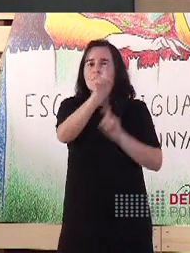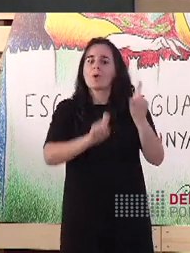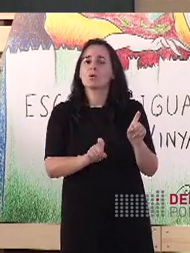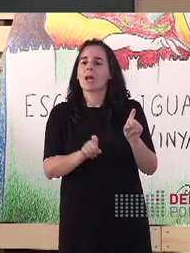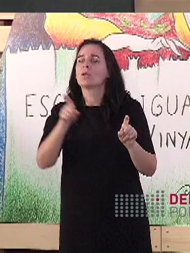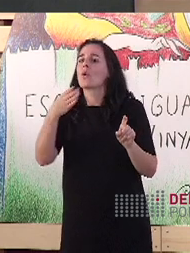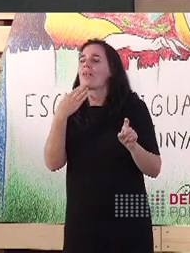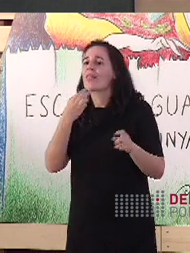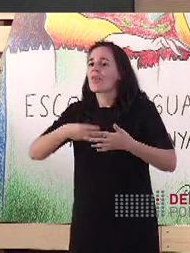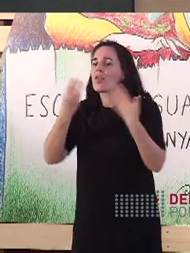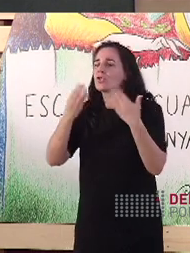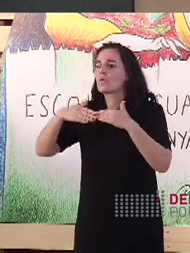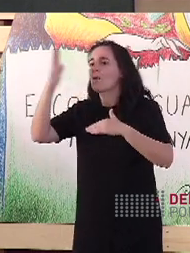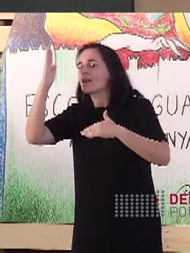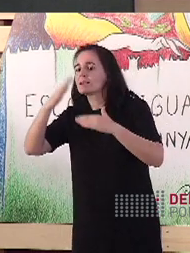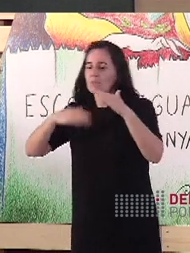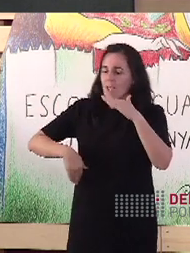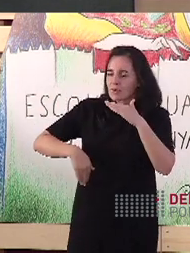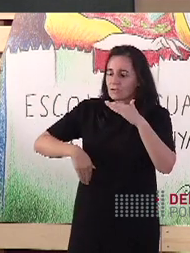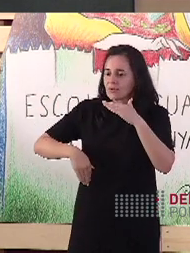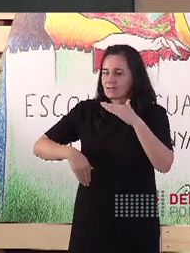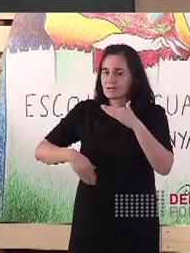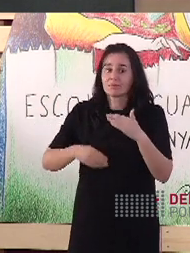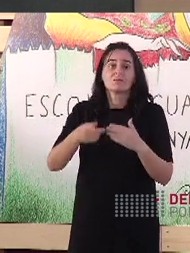No. ¿Qué creéis que va a contestar el niño?